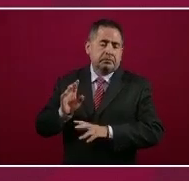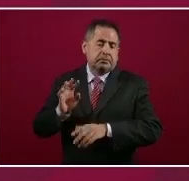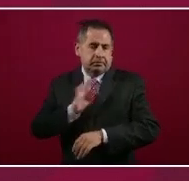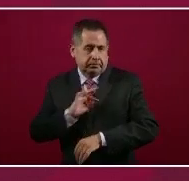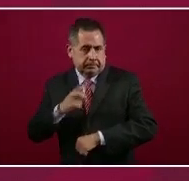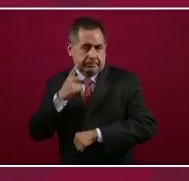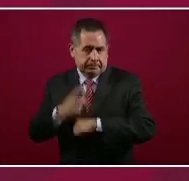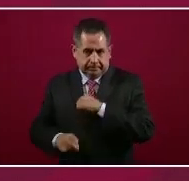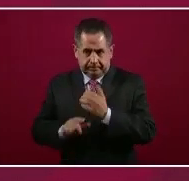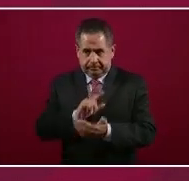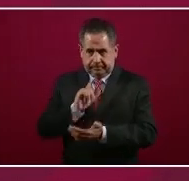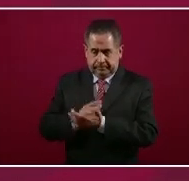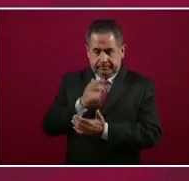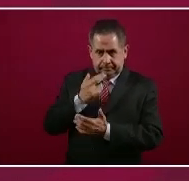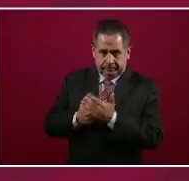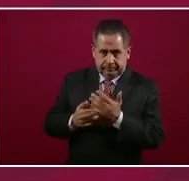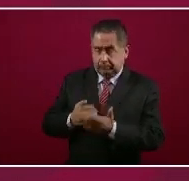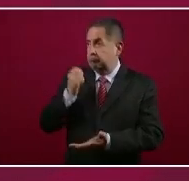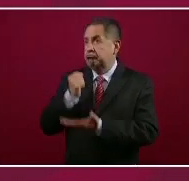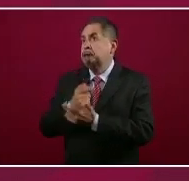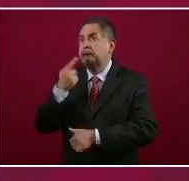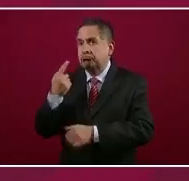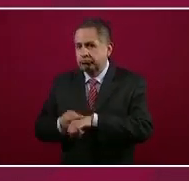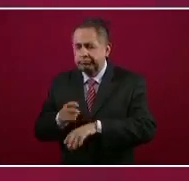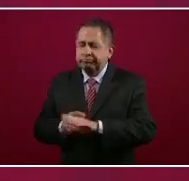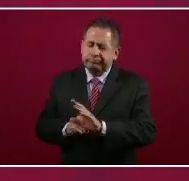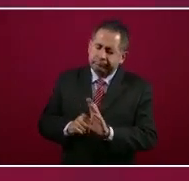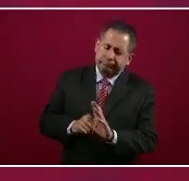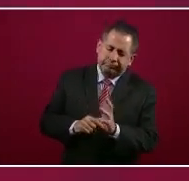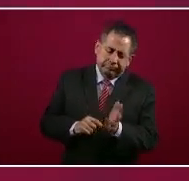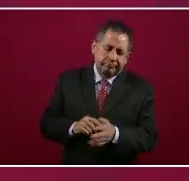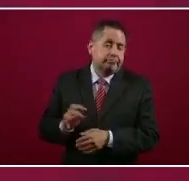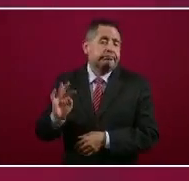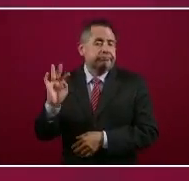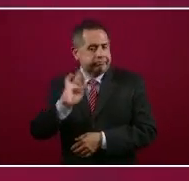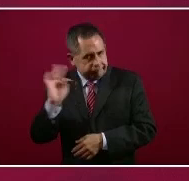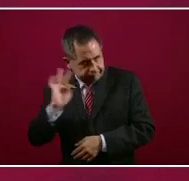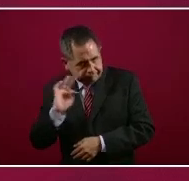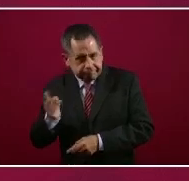ser dañinos para no ser tan que esté radicales